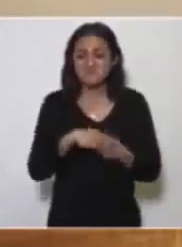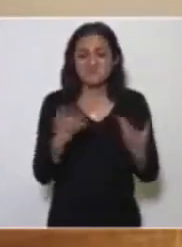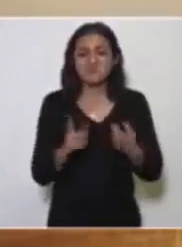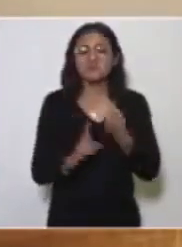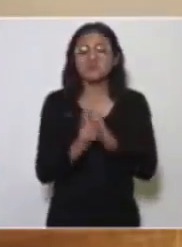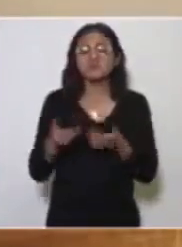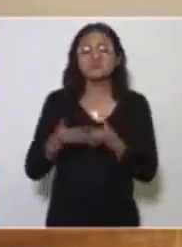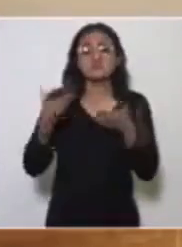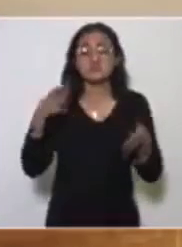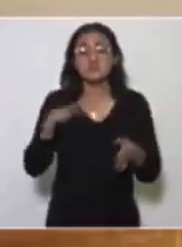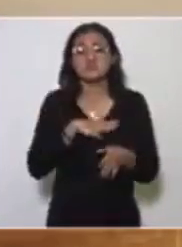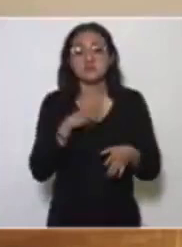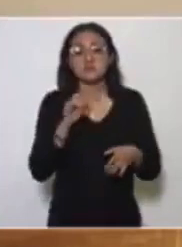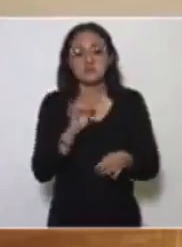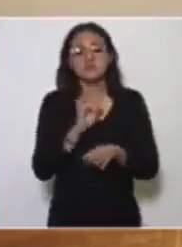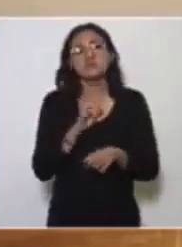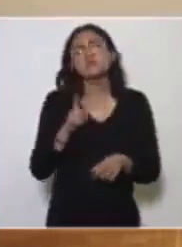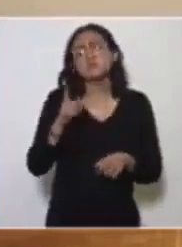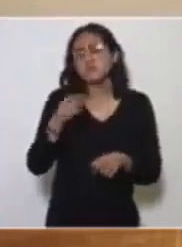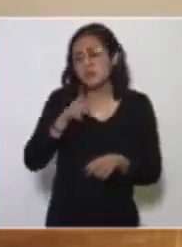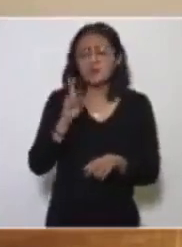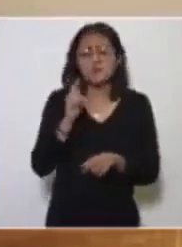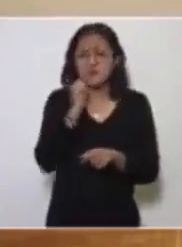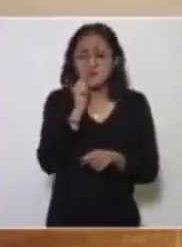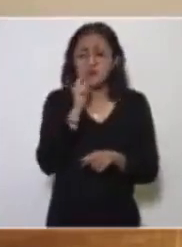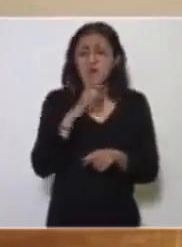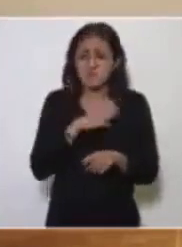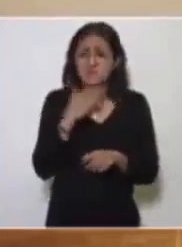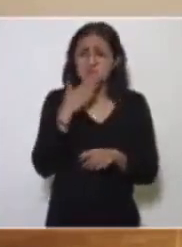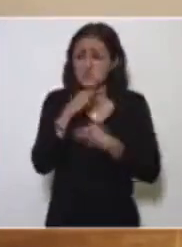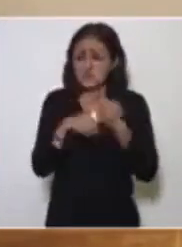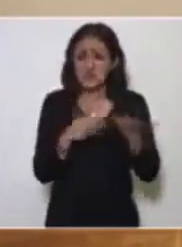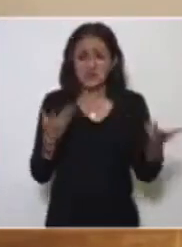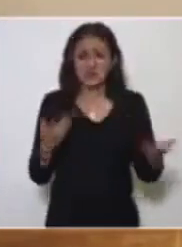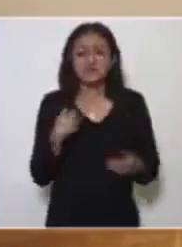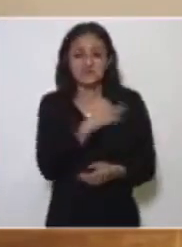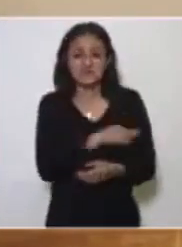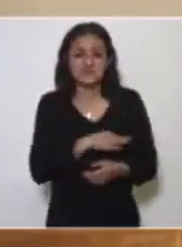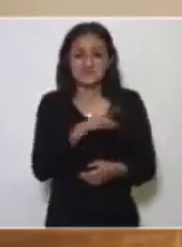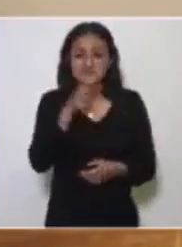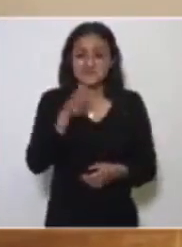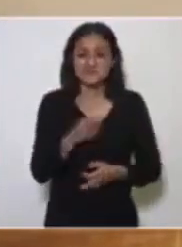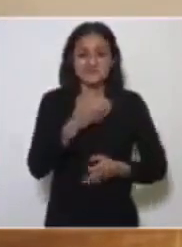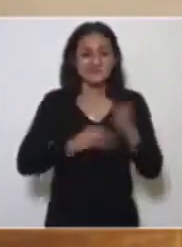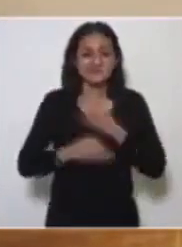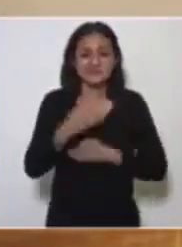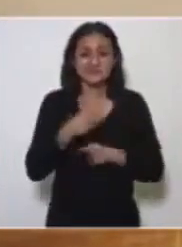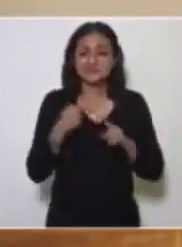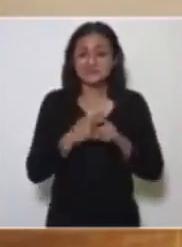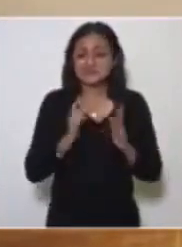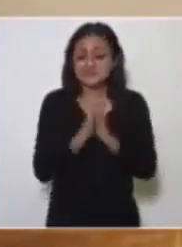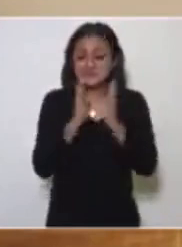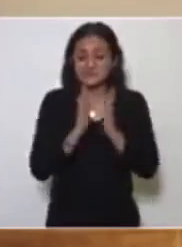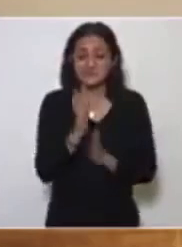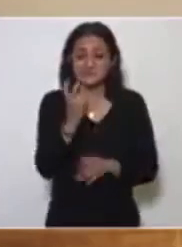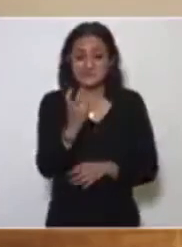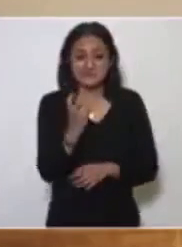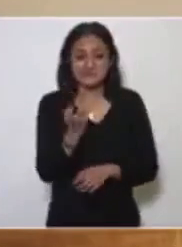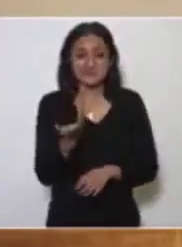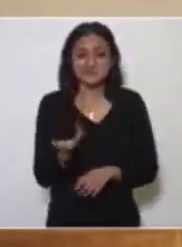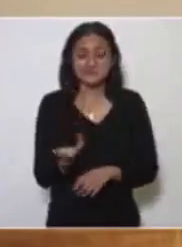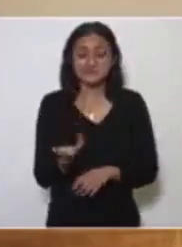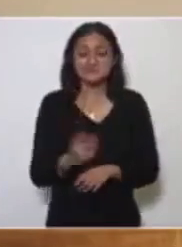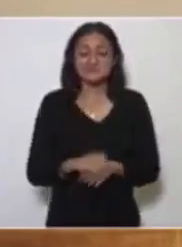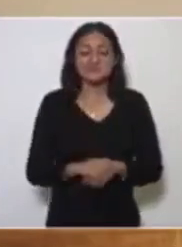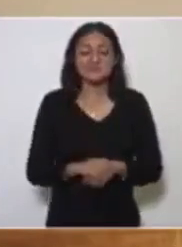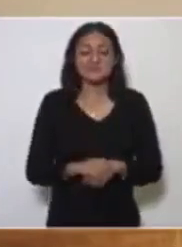hubo, muy exitosa. Y felicito a todos quienes participaron,